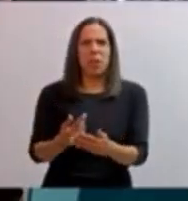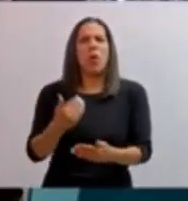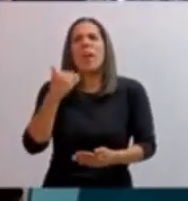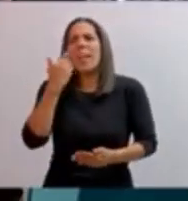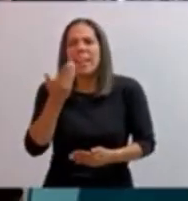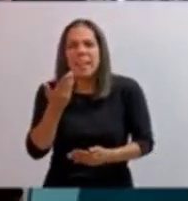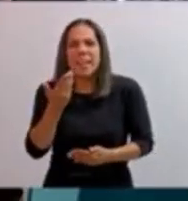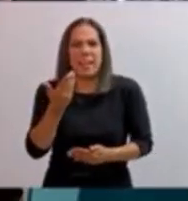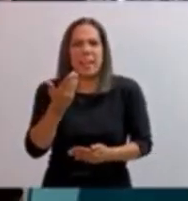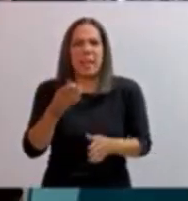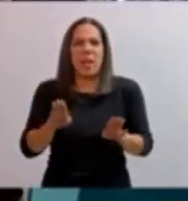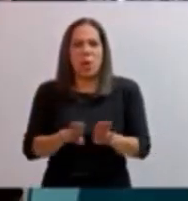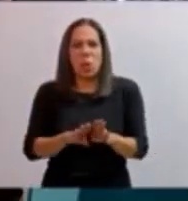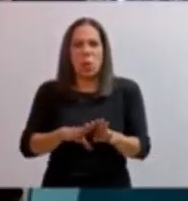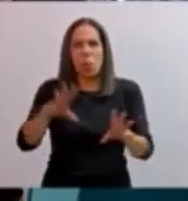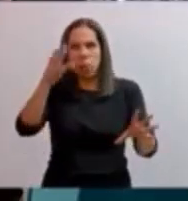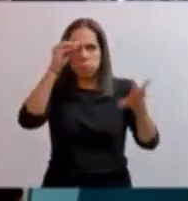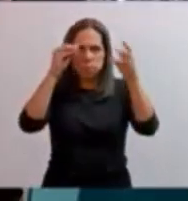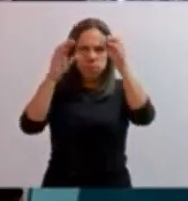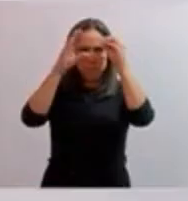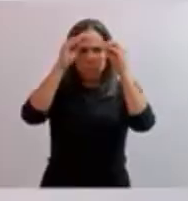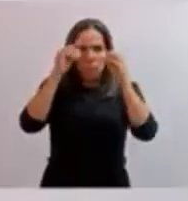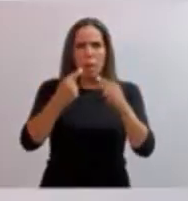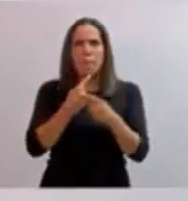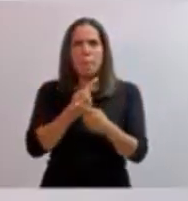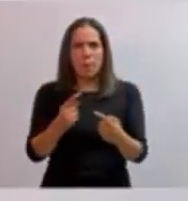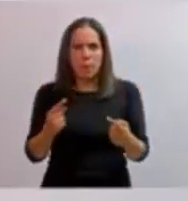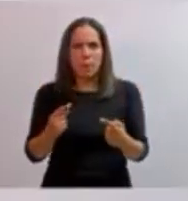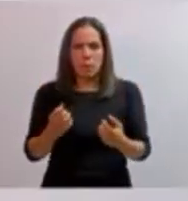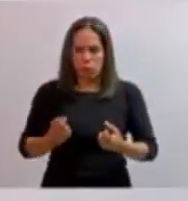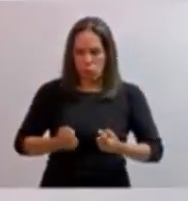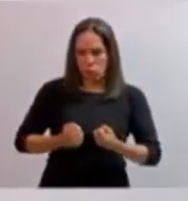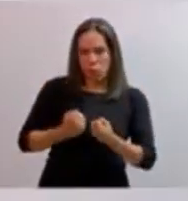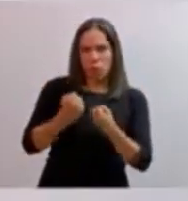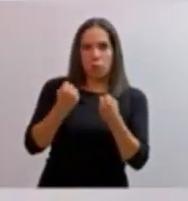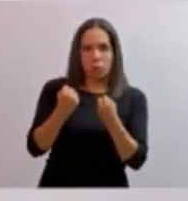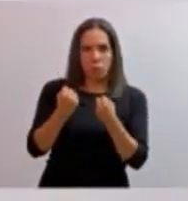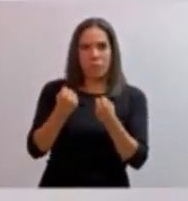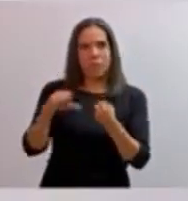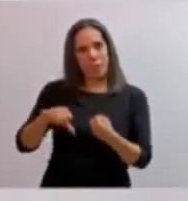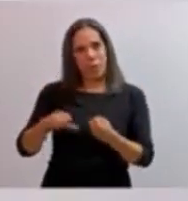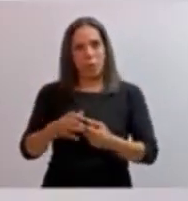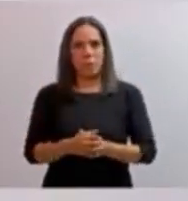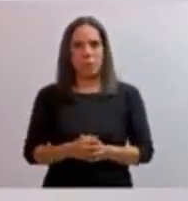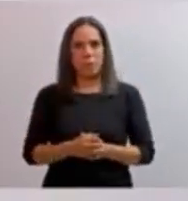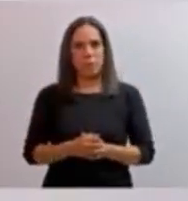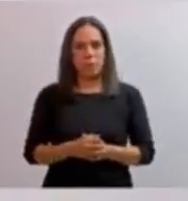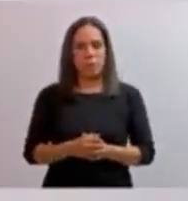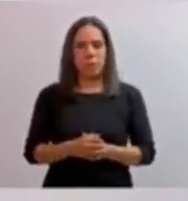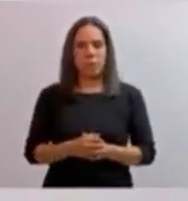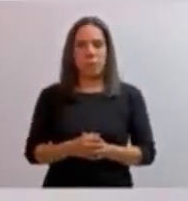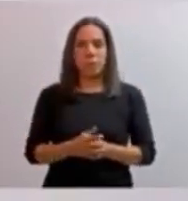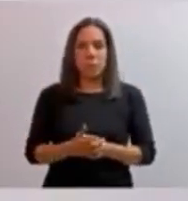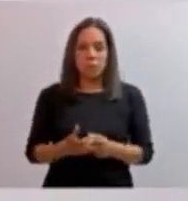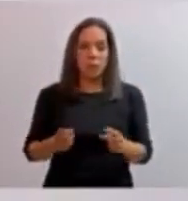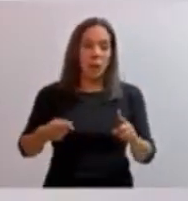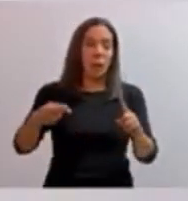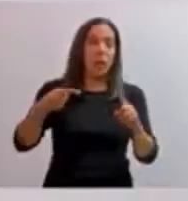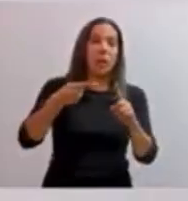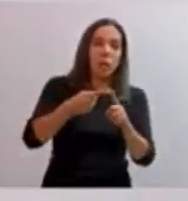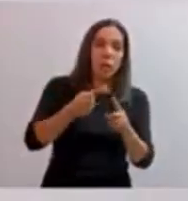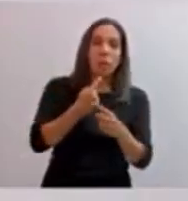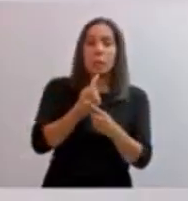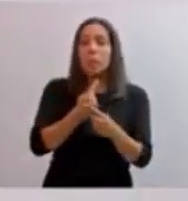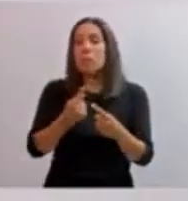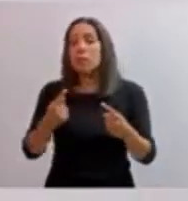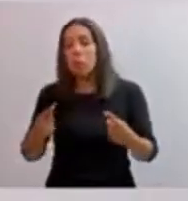aprendizajes de los niños, nuestra razón de ser, que asisten estos niños a la escuela a partir de ese reconocimiento